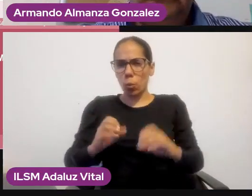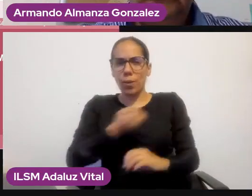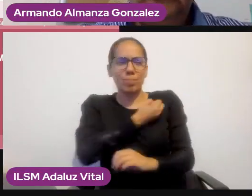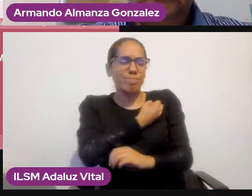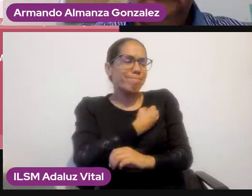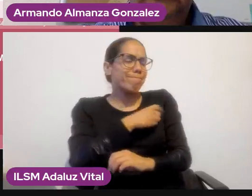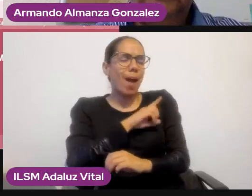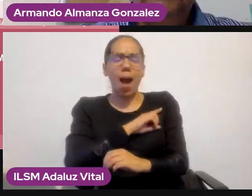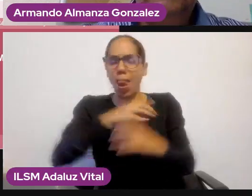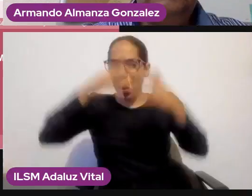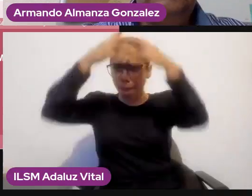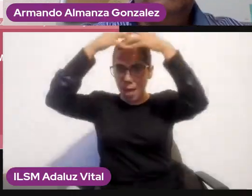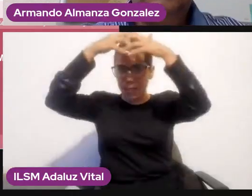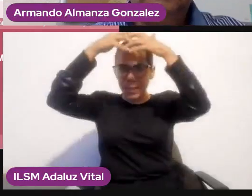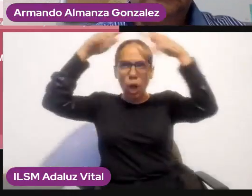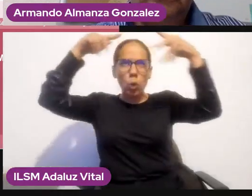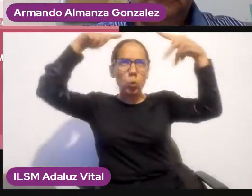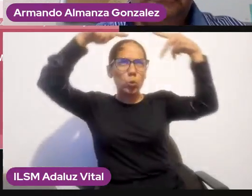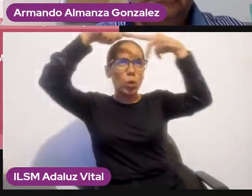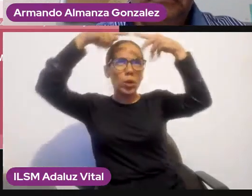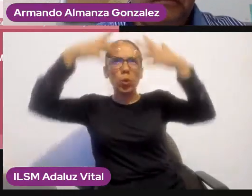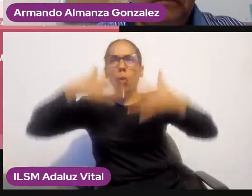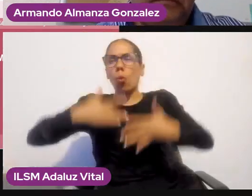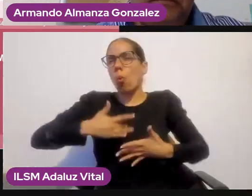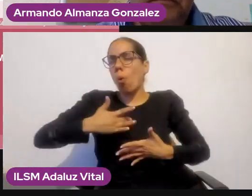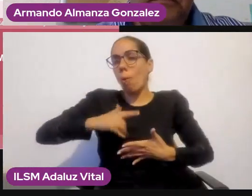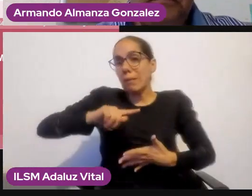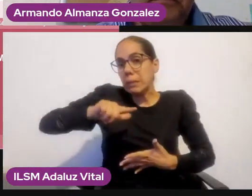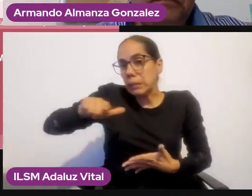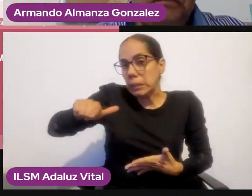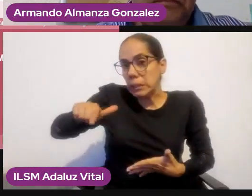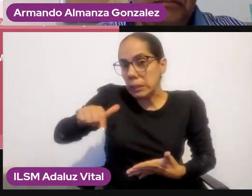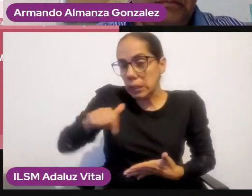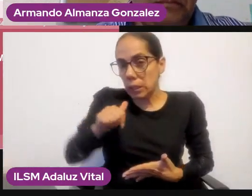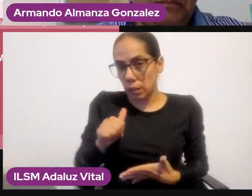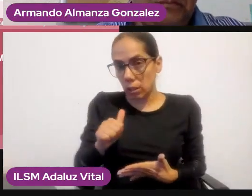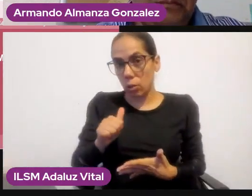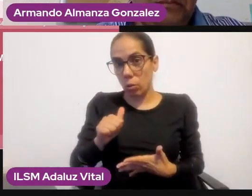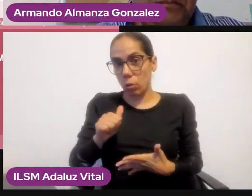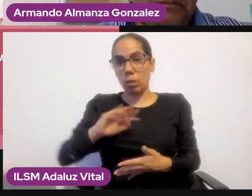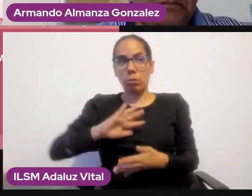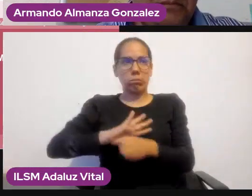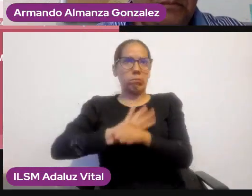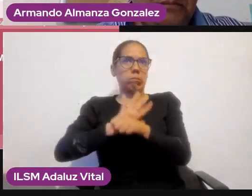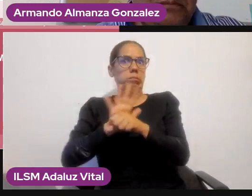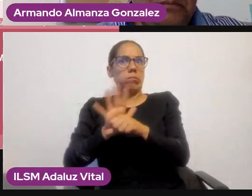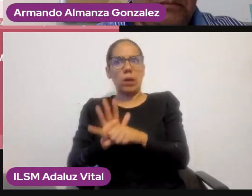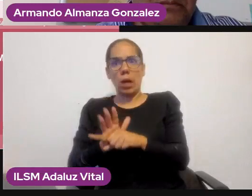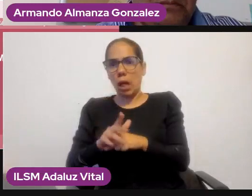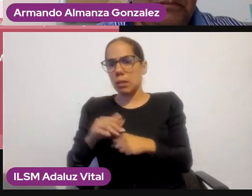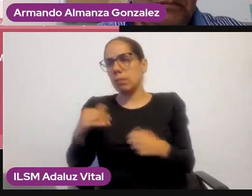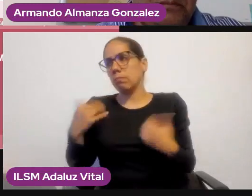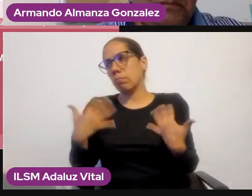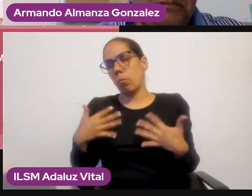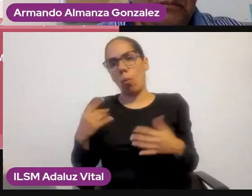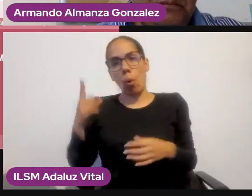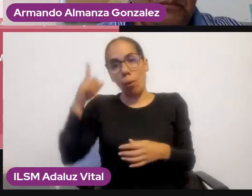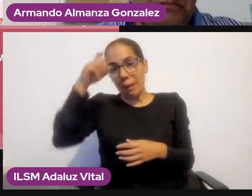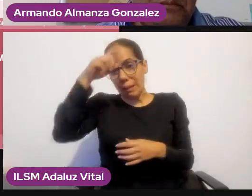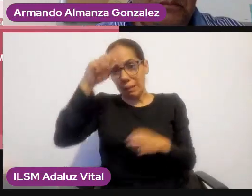importante después de este proceso o de esta pandemia, ¿no? Bueno, pues este tema